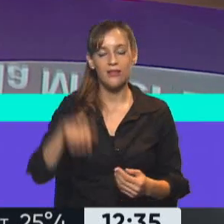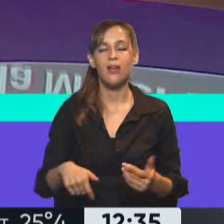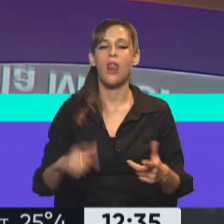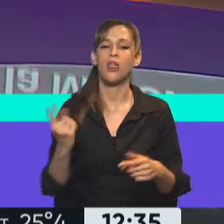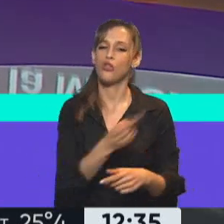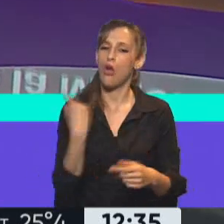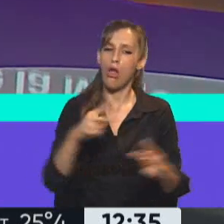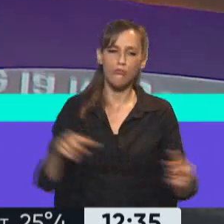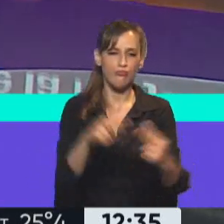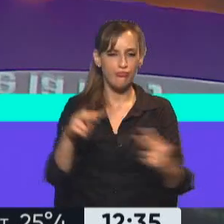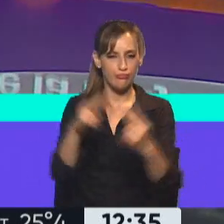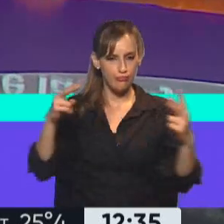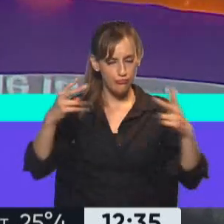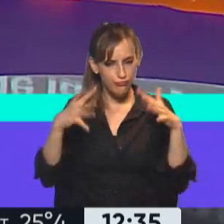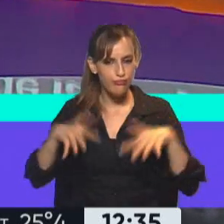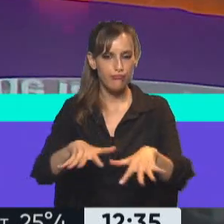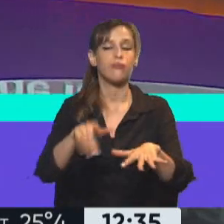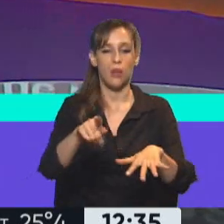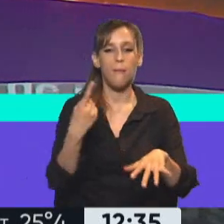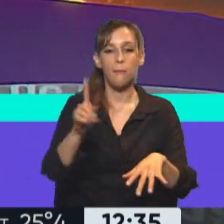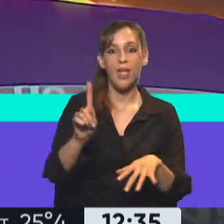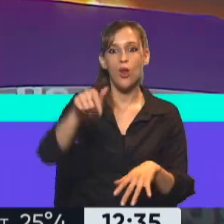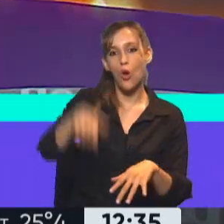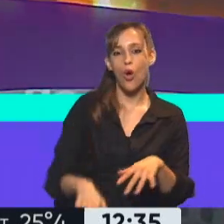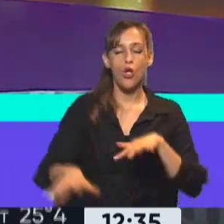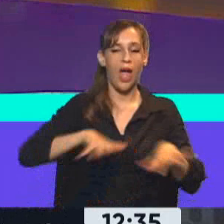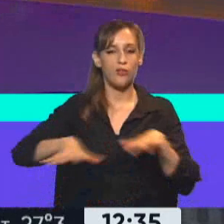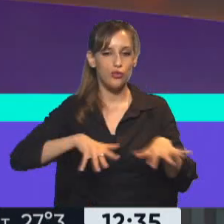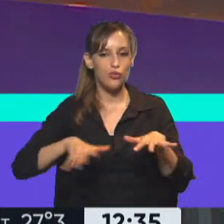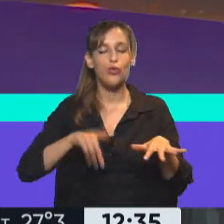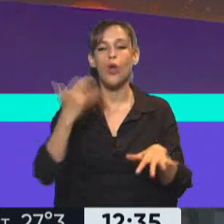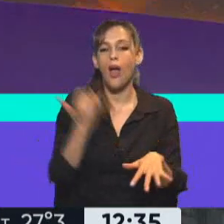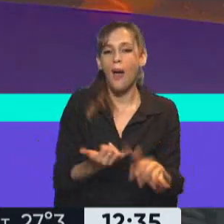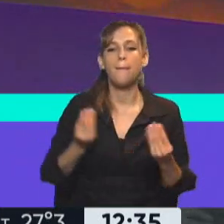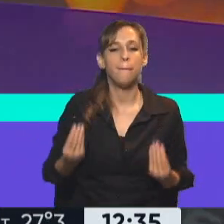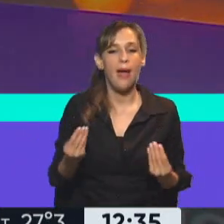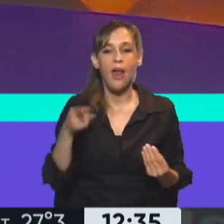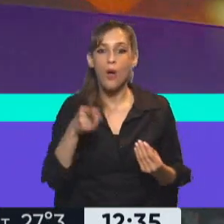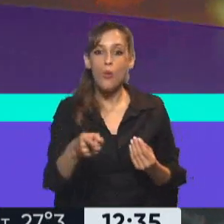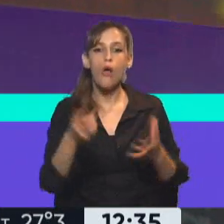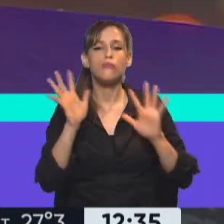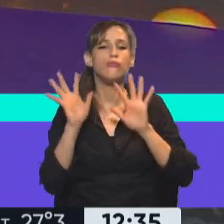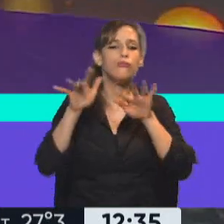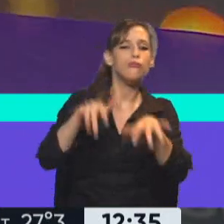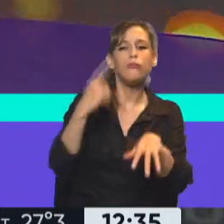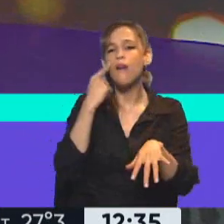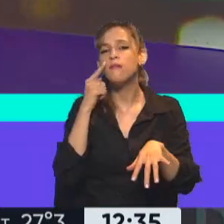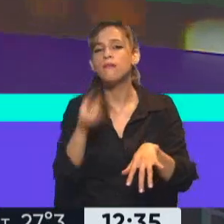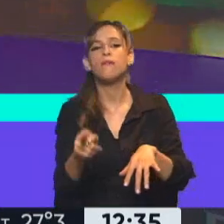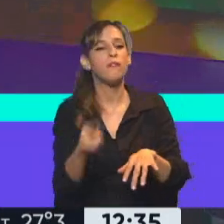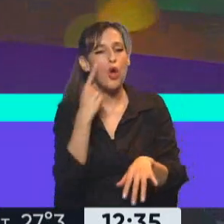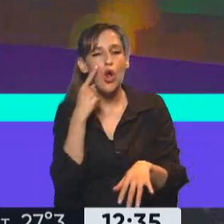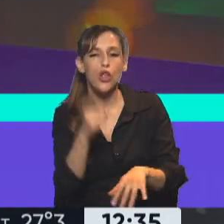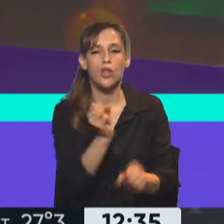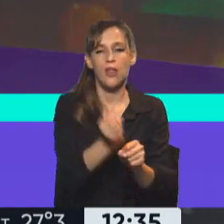Pero decía que hay mucho trabajo en la cultura y hay muchas acciones para invitar a todos y a todas a que se acerquen a ver el trabajo de realizadoras,